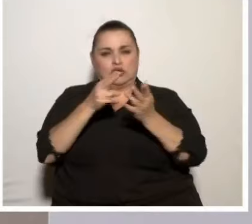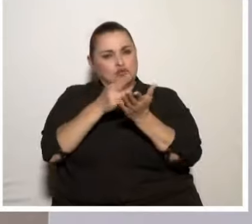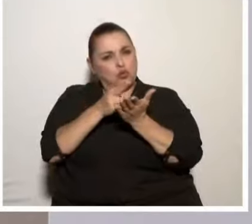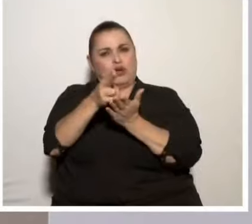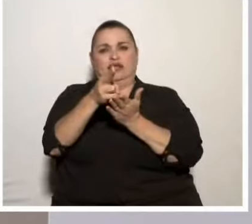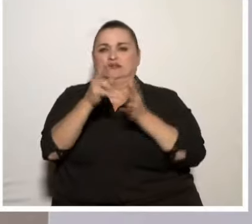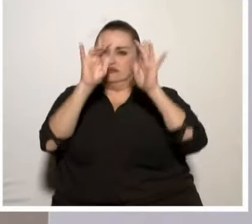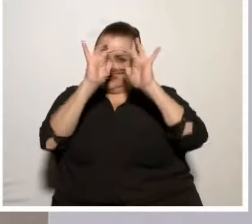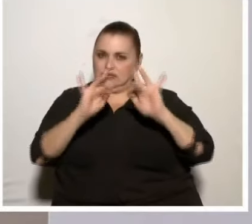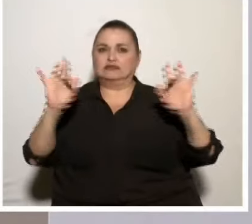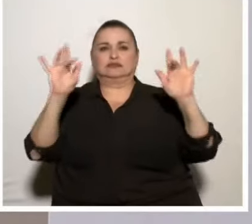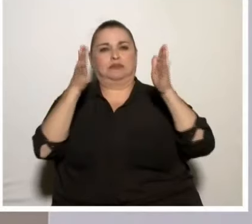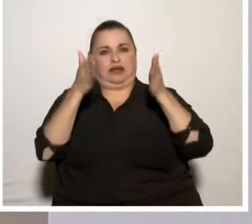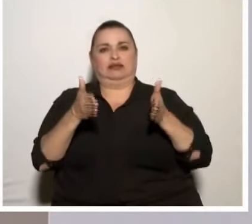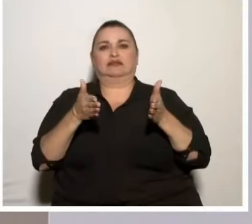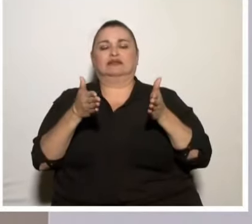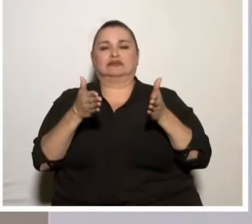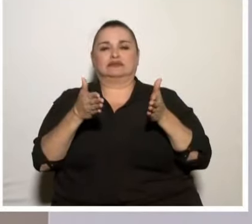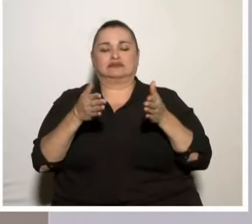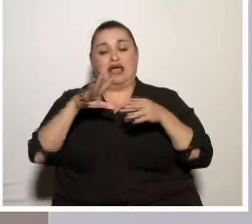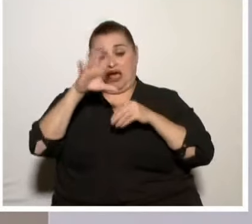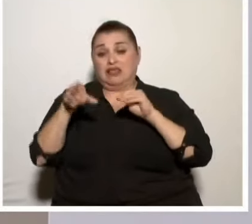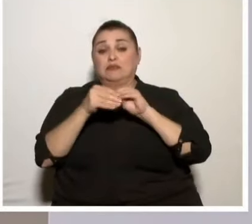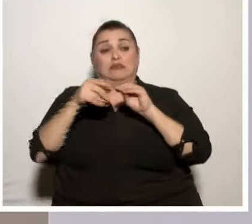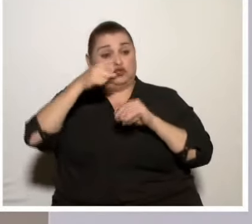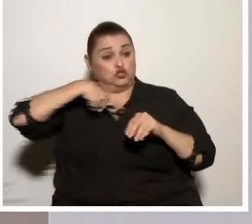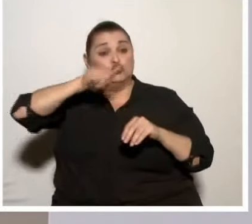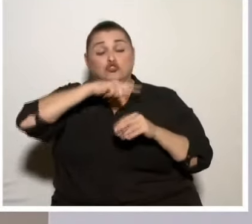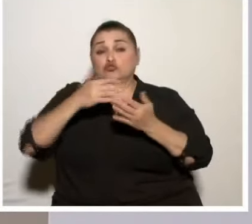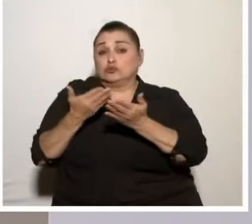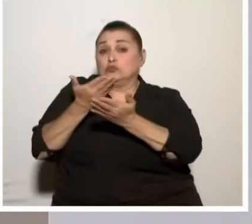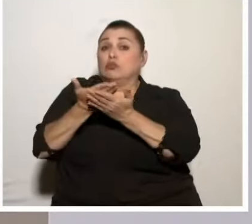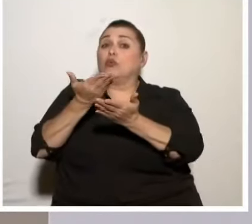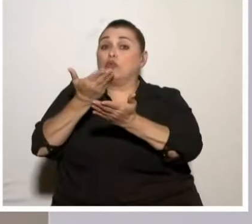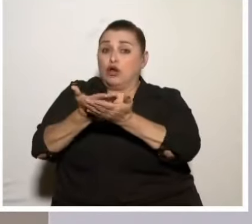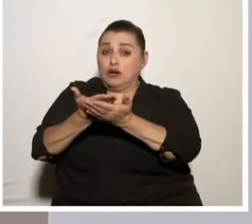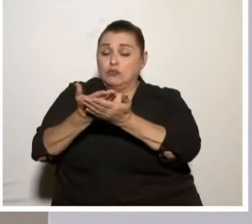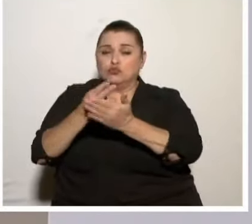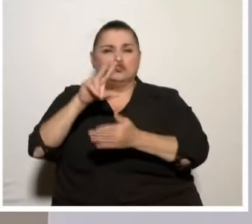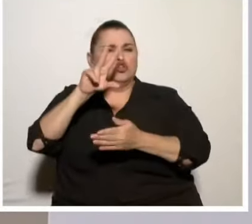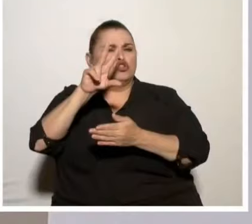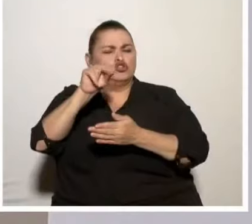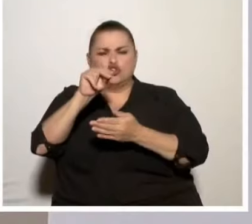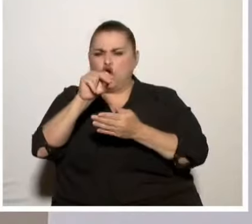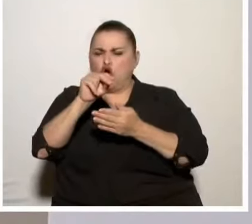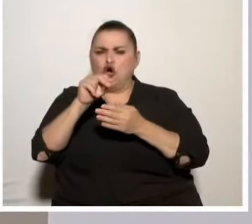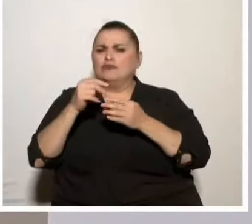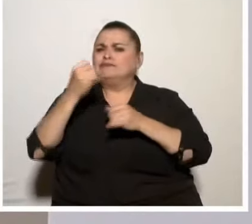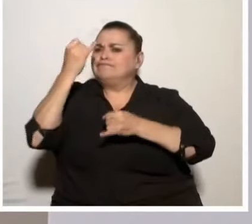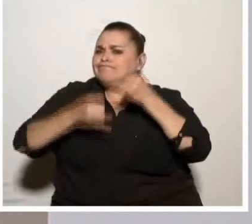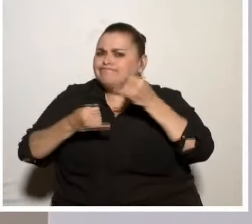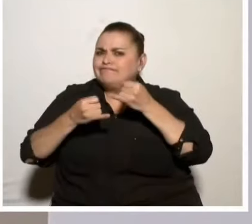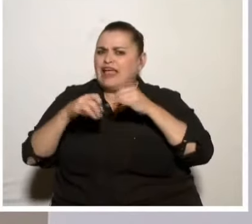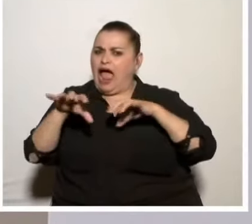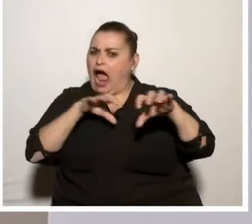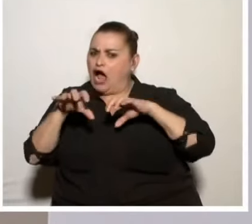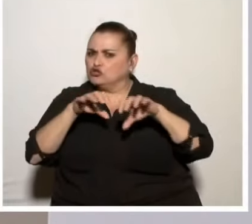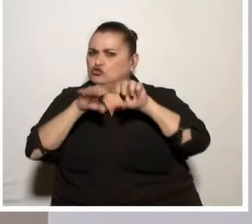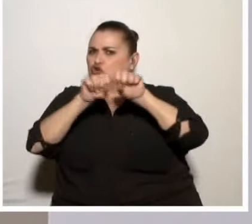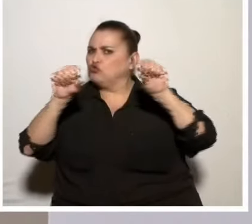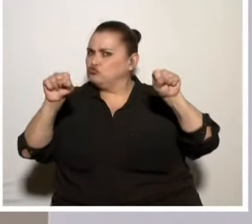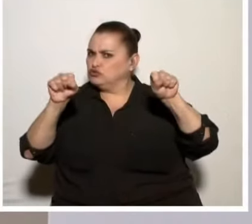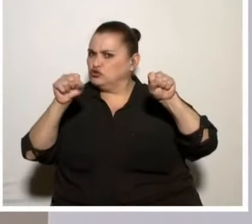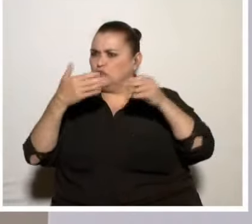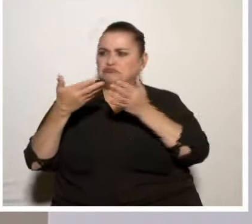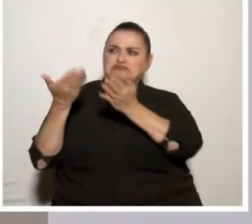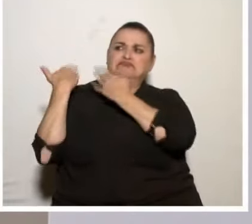y transparentes. Además de eso, nosotros vamos a proponer que no se prescriban los actos de corrupción. No